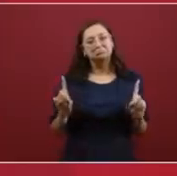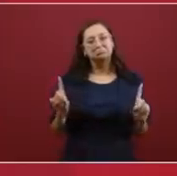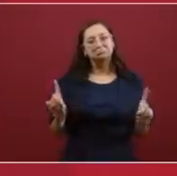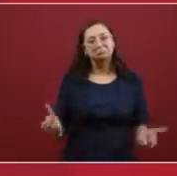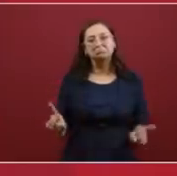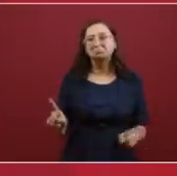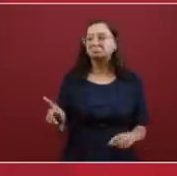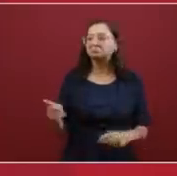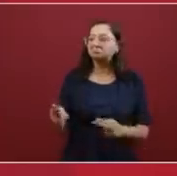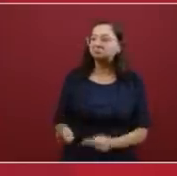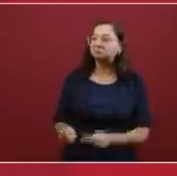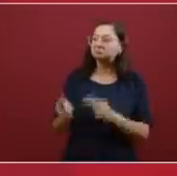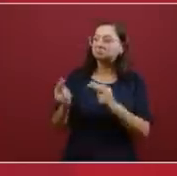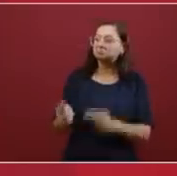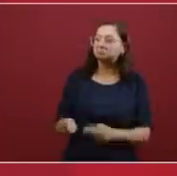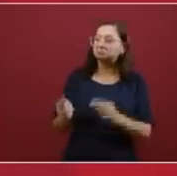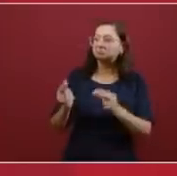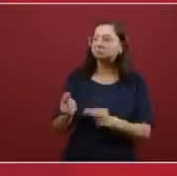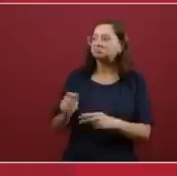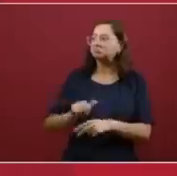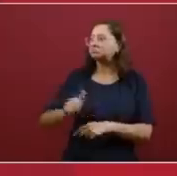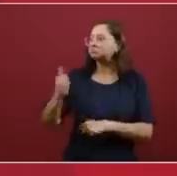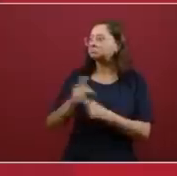están respondiendo muy bien, o sea,